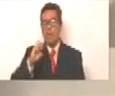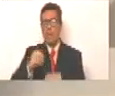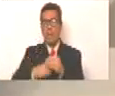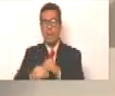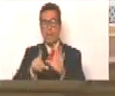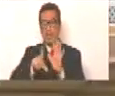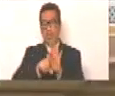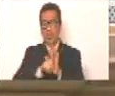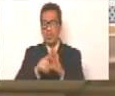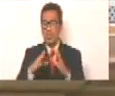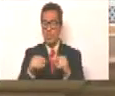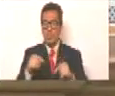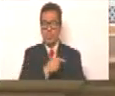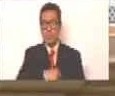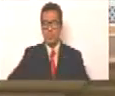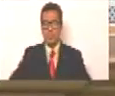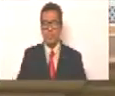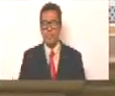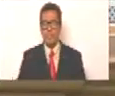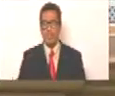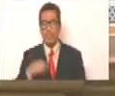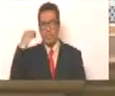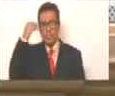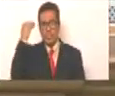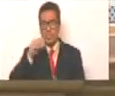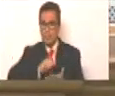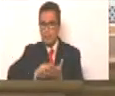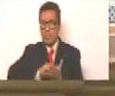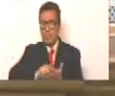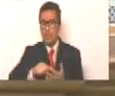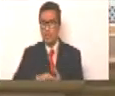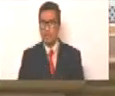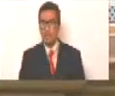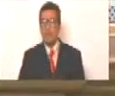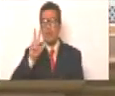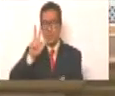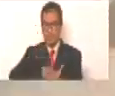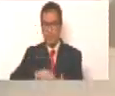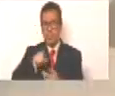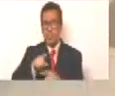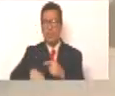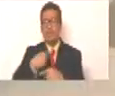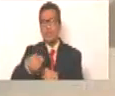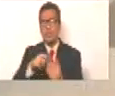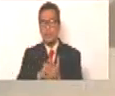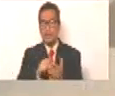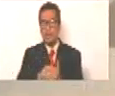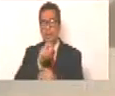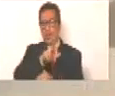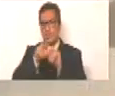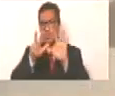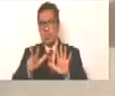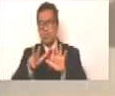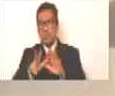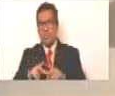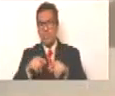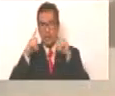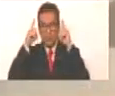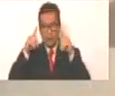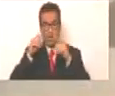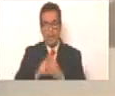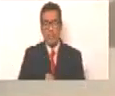señor presidente. En consideración el artículo. Aprobado. Siguiente. 38. Se sugiere aprobar la creación del epígrafe